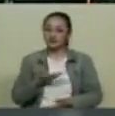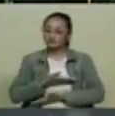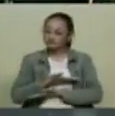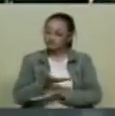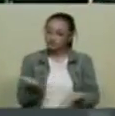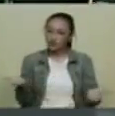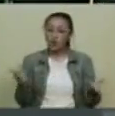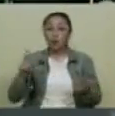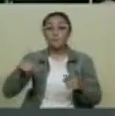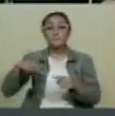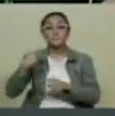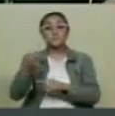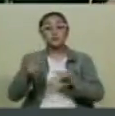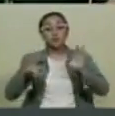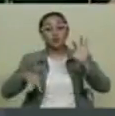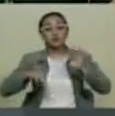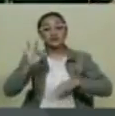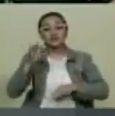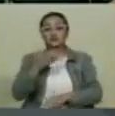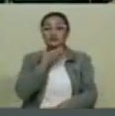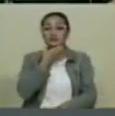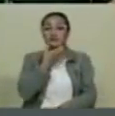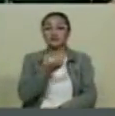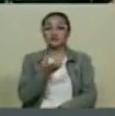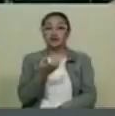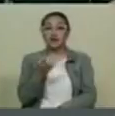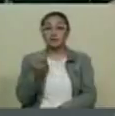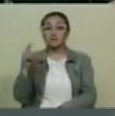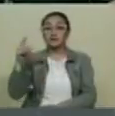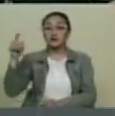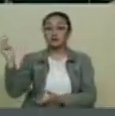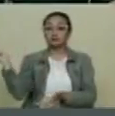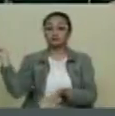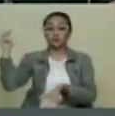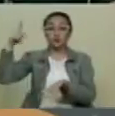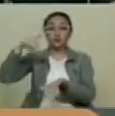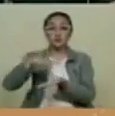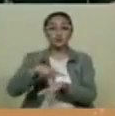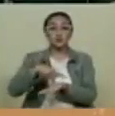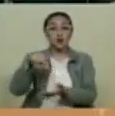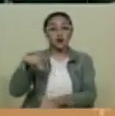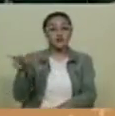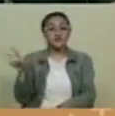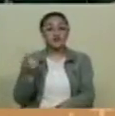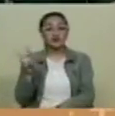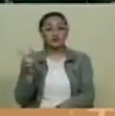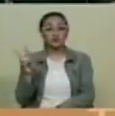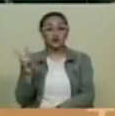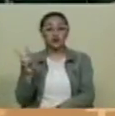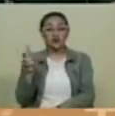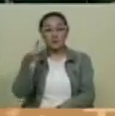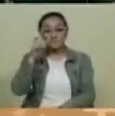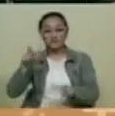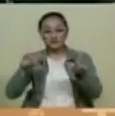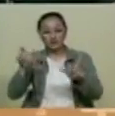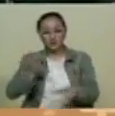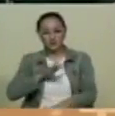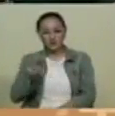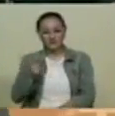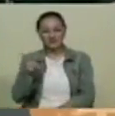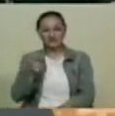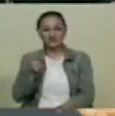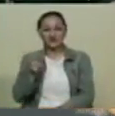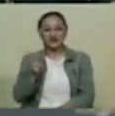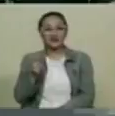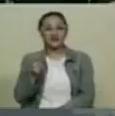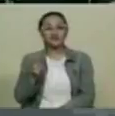el próximo 13 de diciembre, cuando regresan a la patria venezolana tanto Benito Iradi, presidente